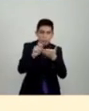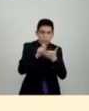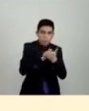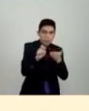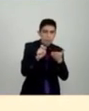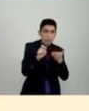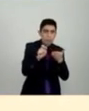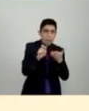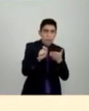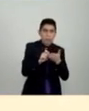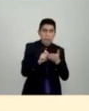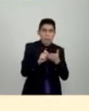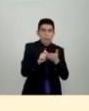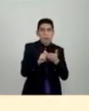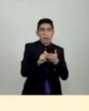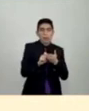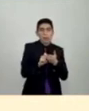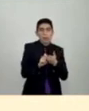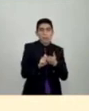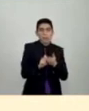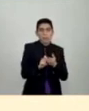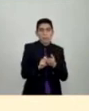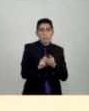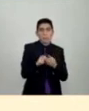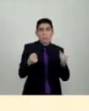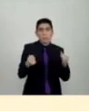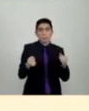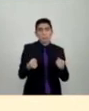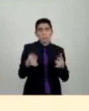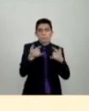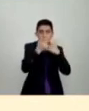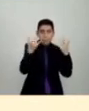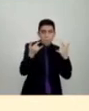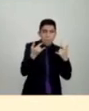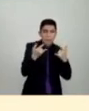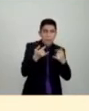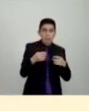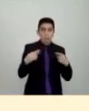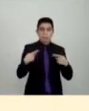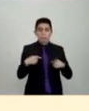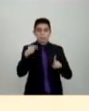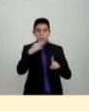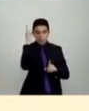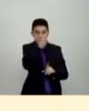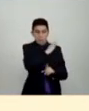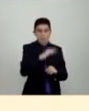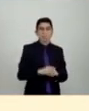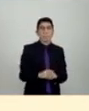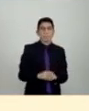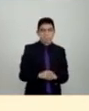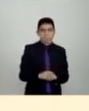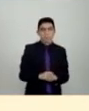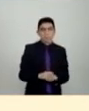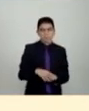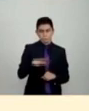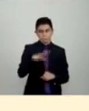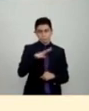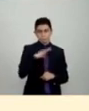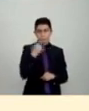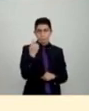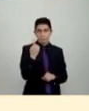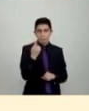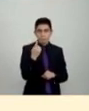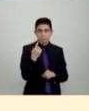del personaje de mi novela de los impostores, del personaje peruano. Pero efectivamente es decir, hay